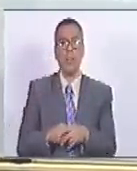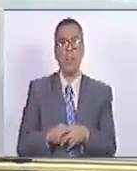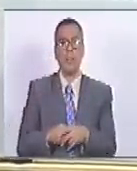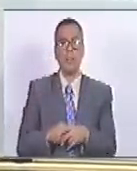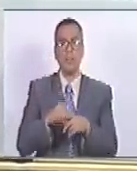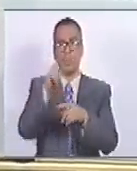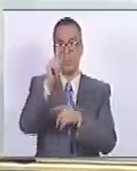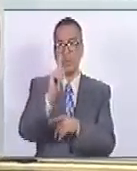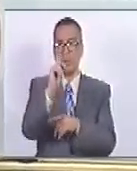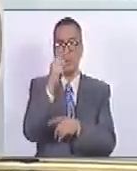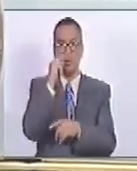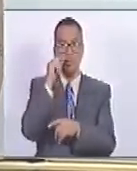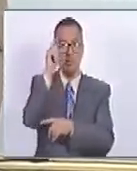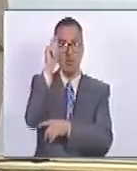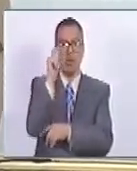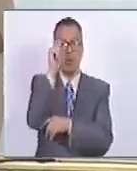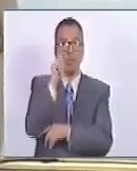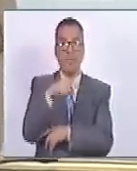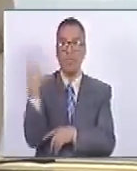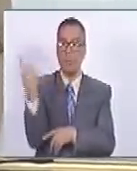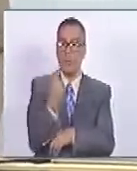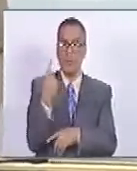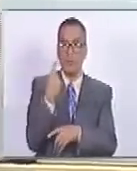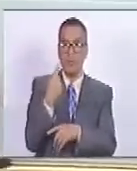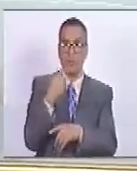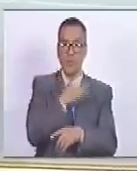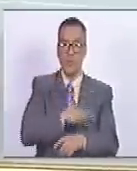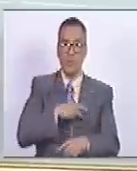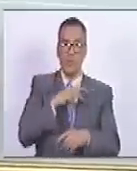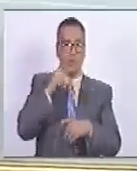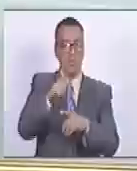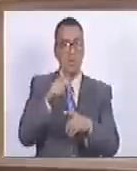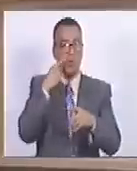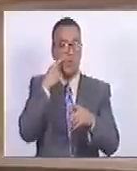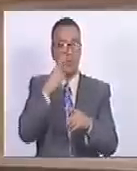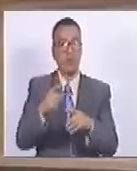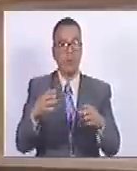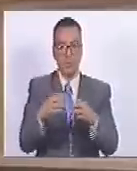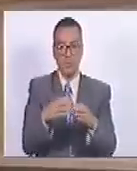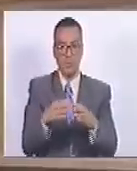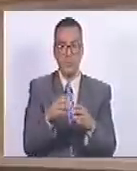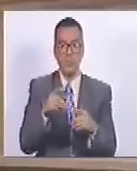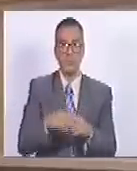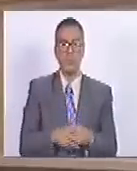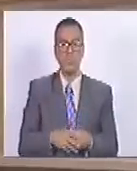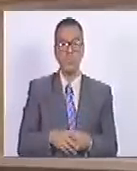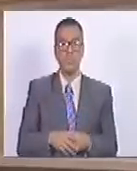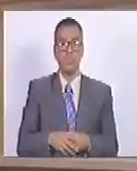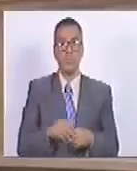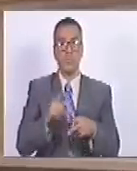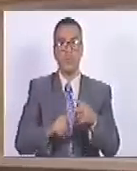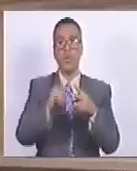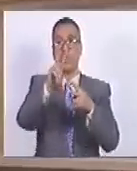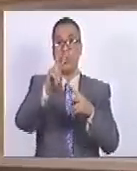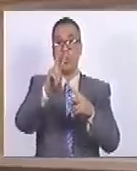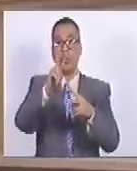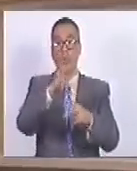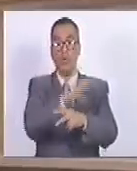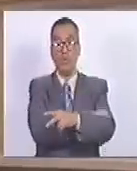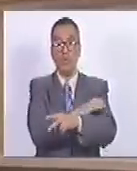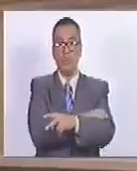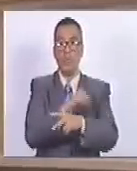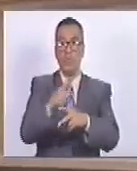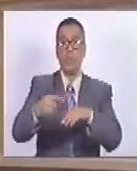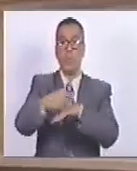de un diputado que vino a esa misión de observación en una reunión con dos candidatos opositores